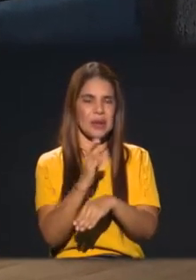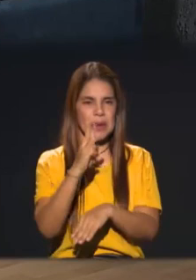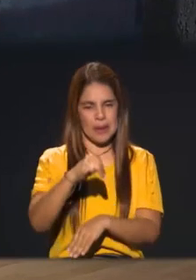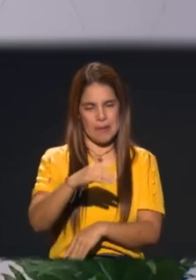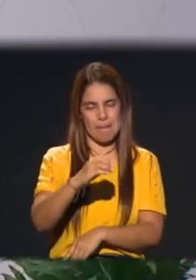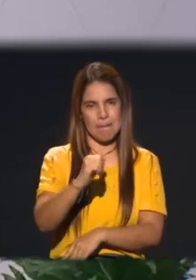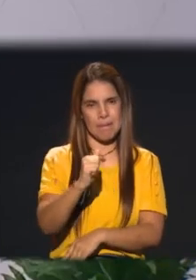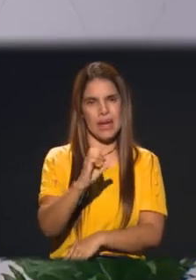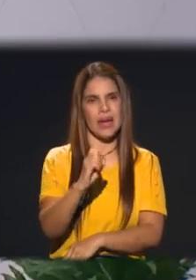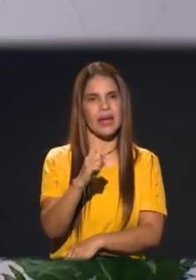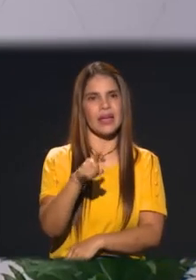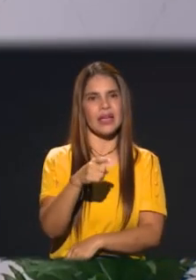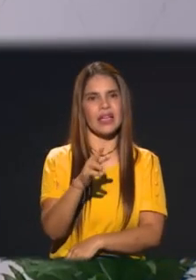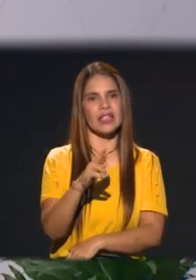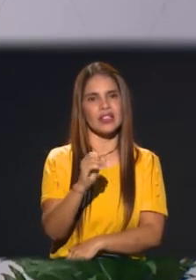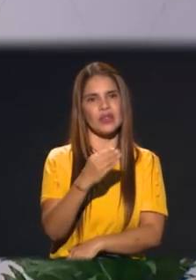Maestro Fernando Botero.